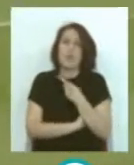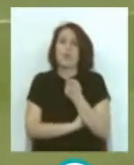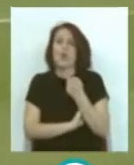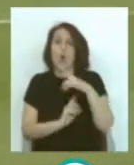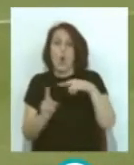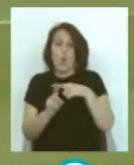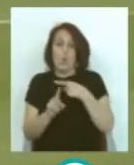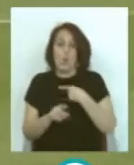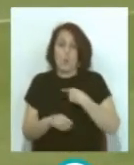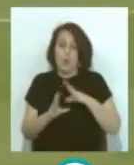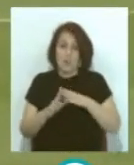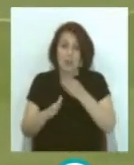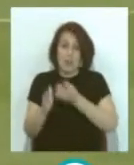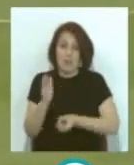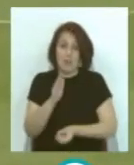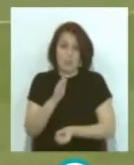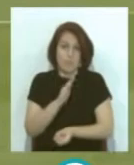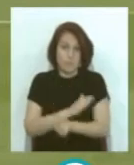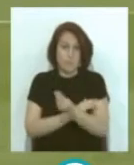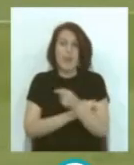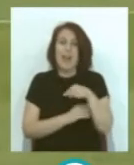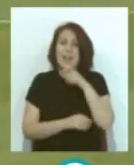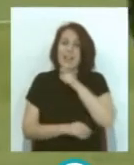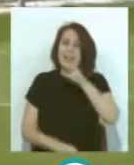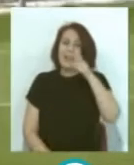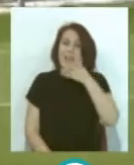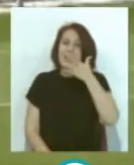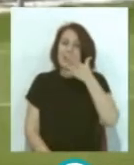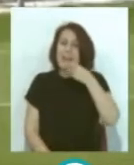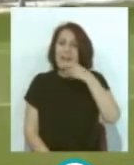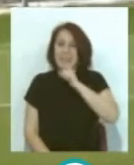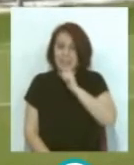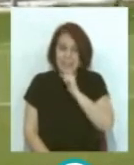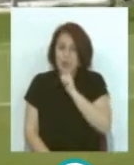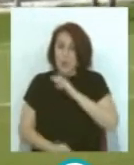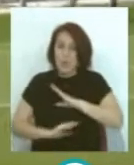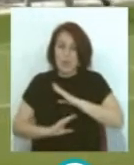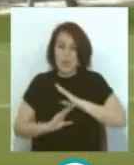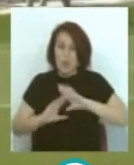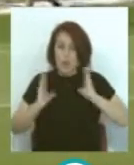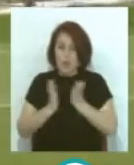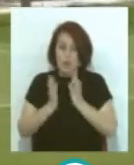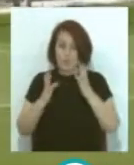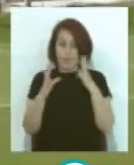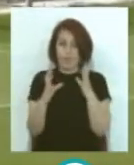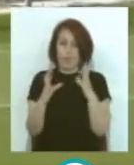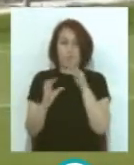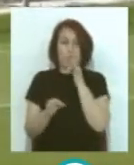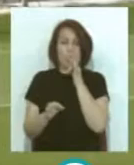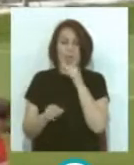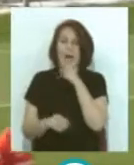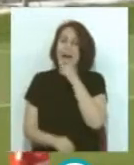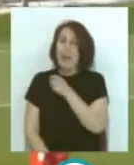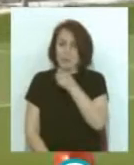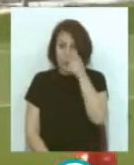María. Aquí hay una tarjeta amarilla Nieto, cuando realmente el portero no tenía todavía la pelota en las manos, y bueno, el árbitro del